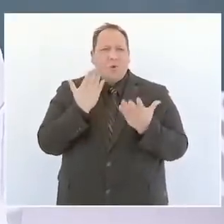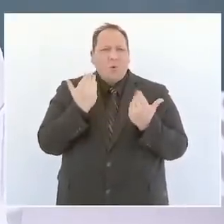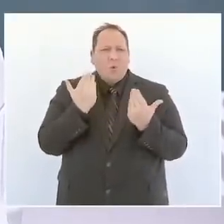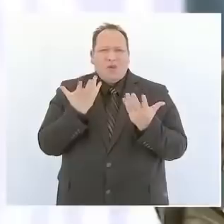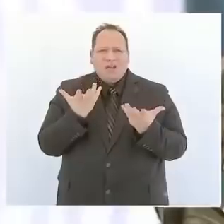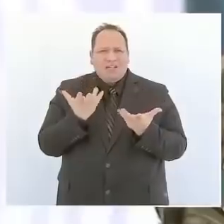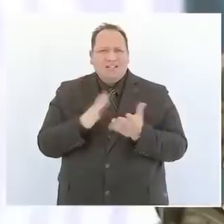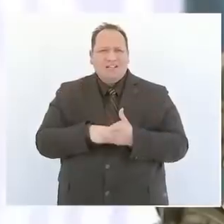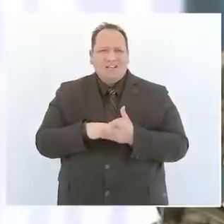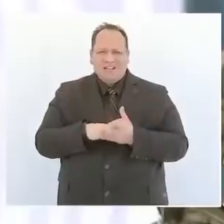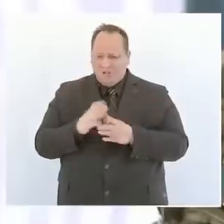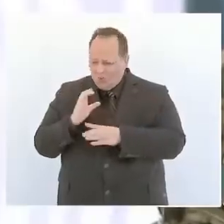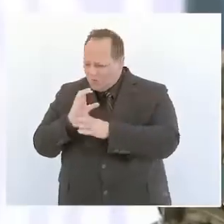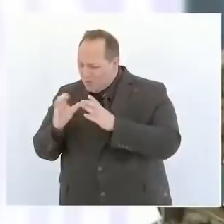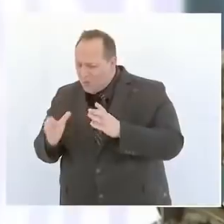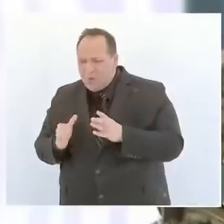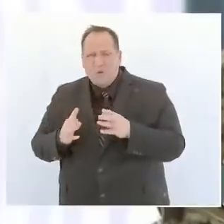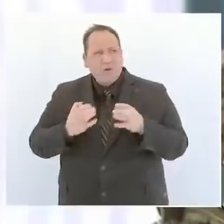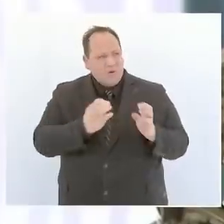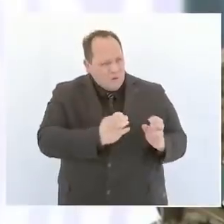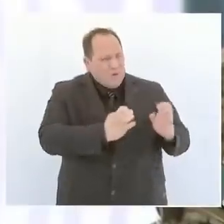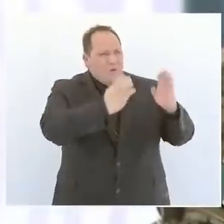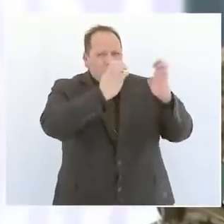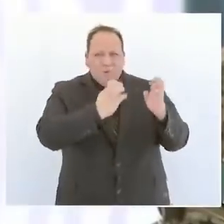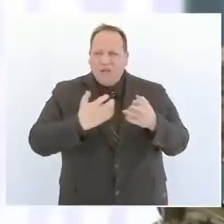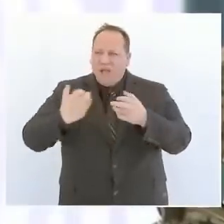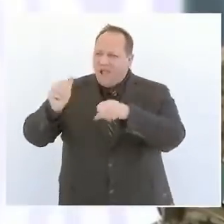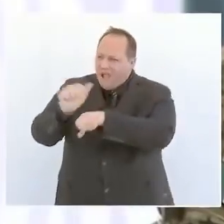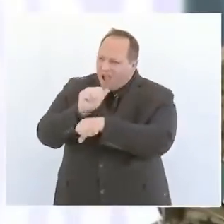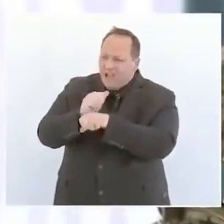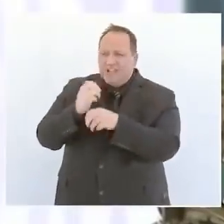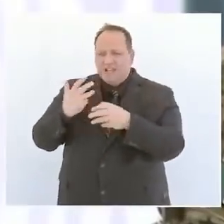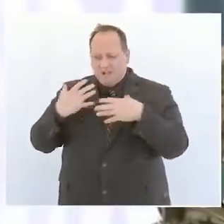equipos, no había infraestructura,